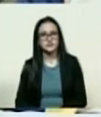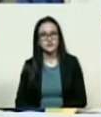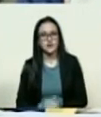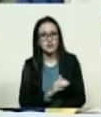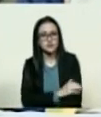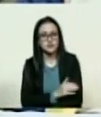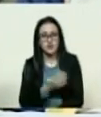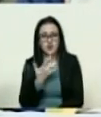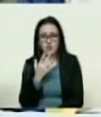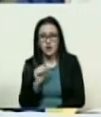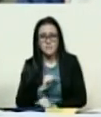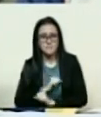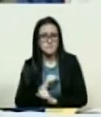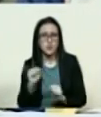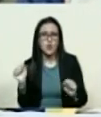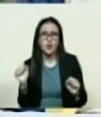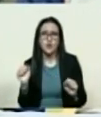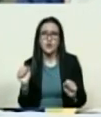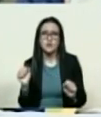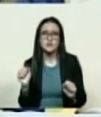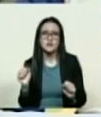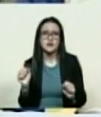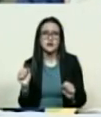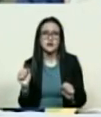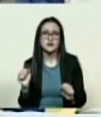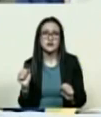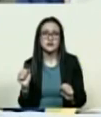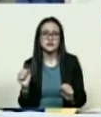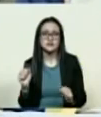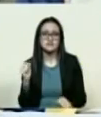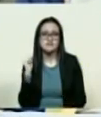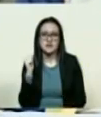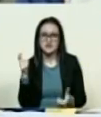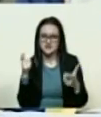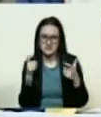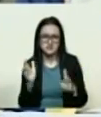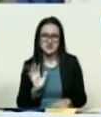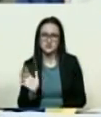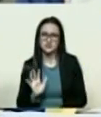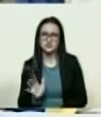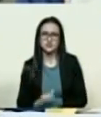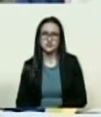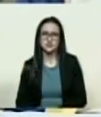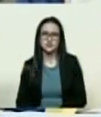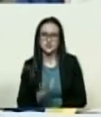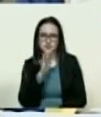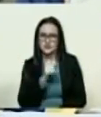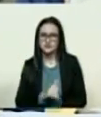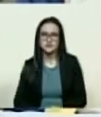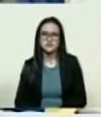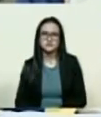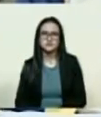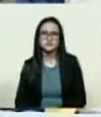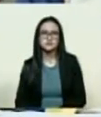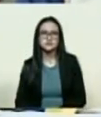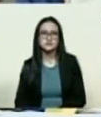bomba, solo mata chavista. No existen. No existen.